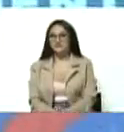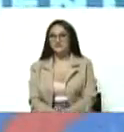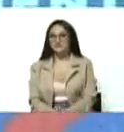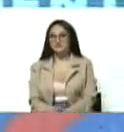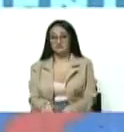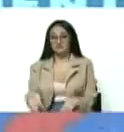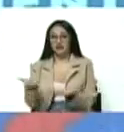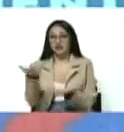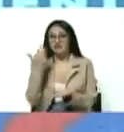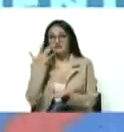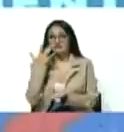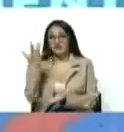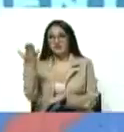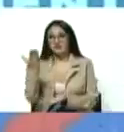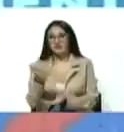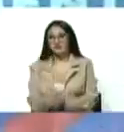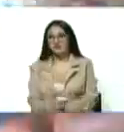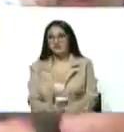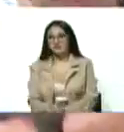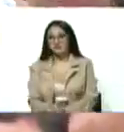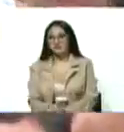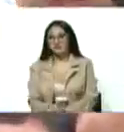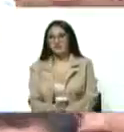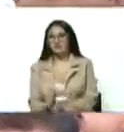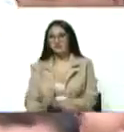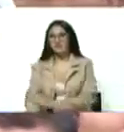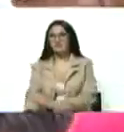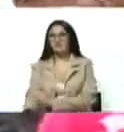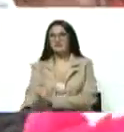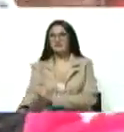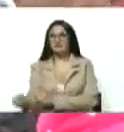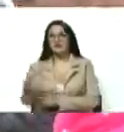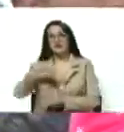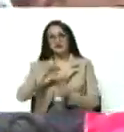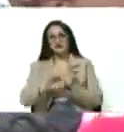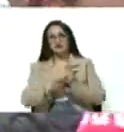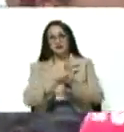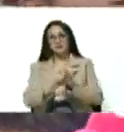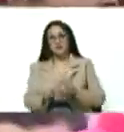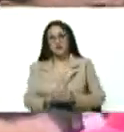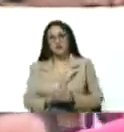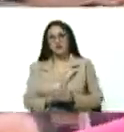Vaya, pues. Ajá. Entonces, esos son nuestros símbolos.